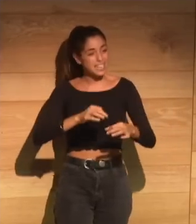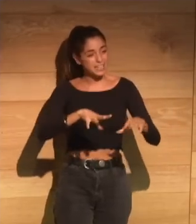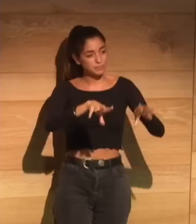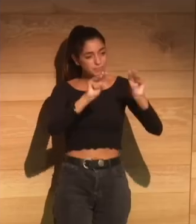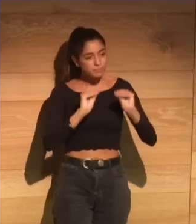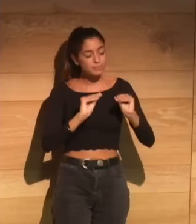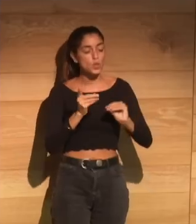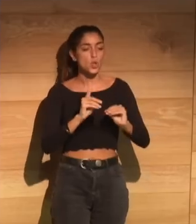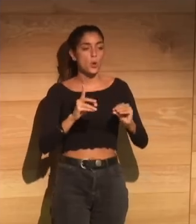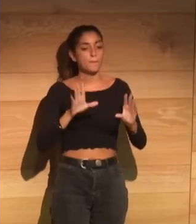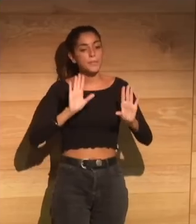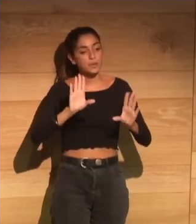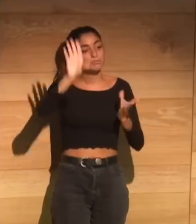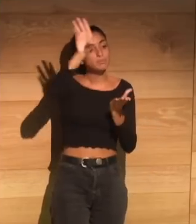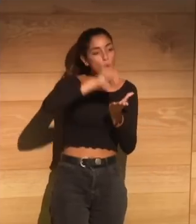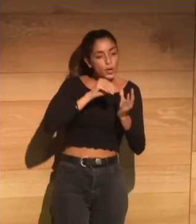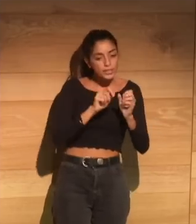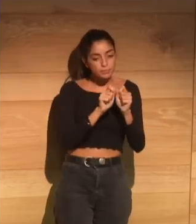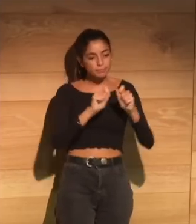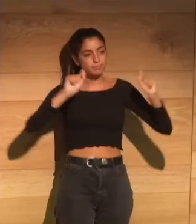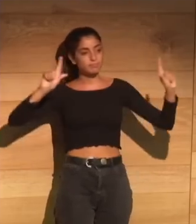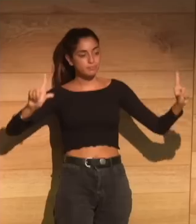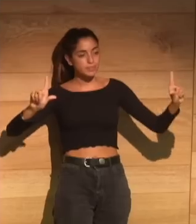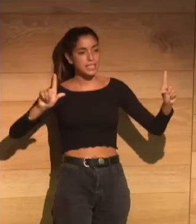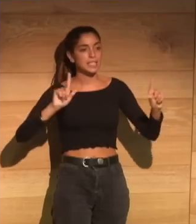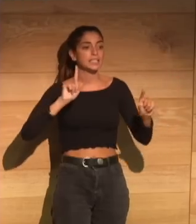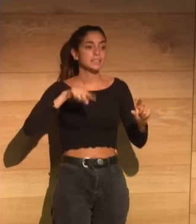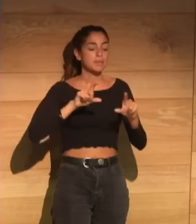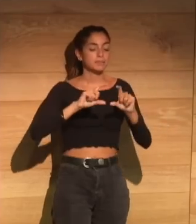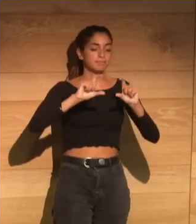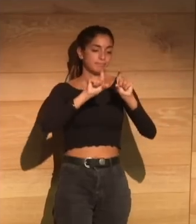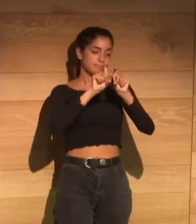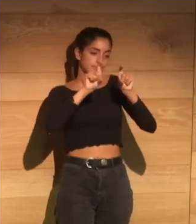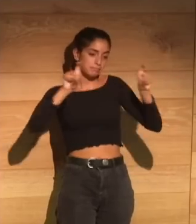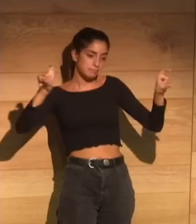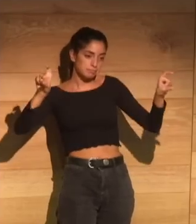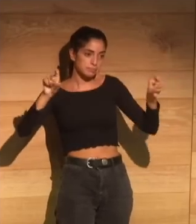comprimen, claro, y después con una lente desaberrante que la descomprime y consigue precisamente el